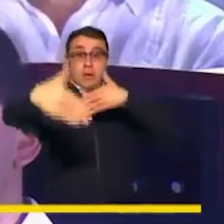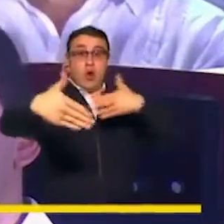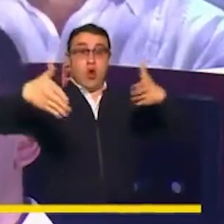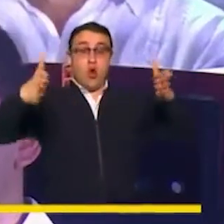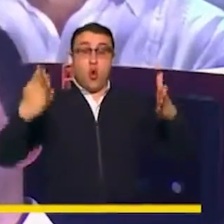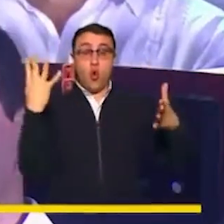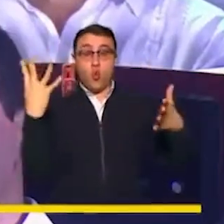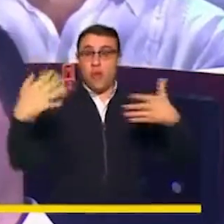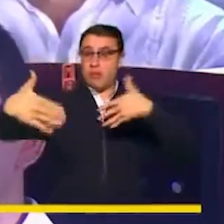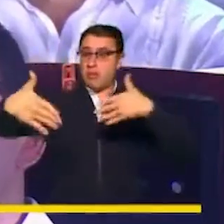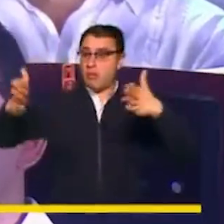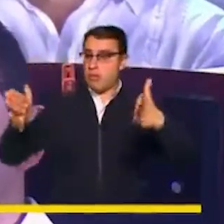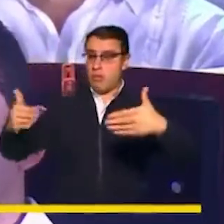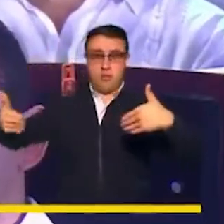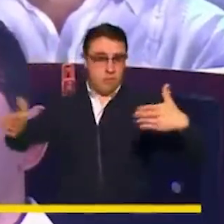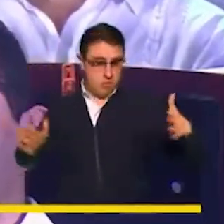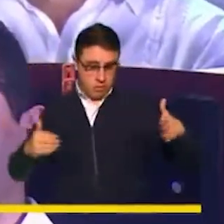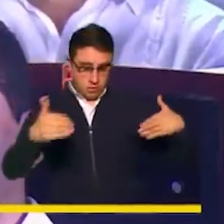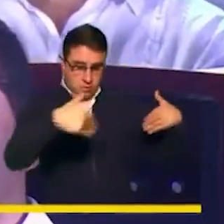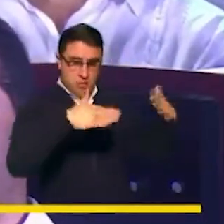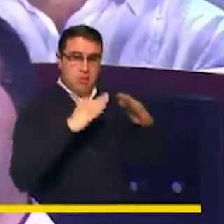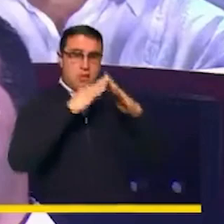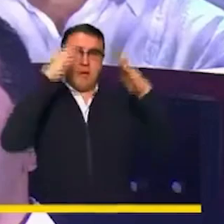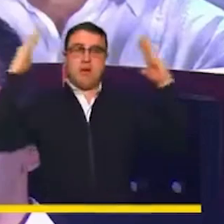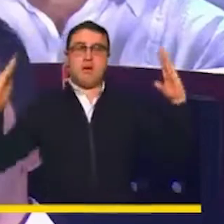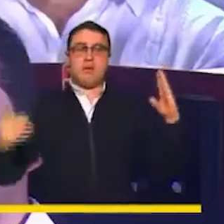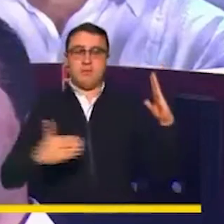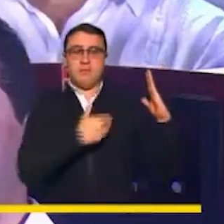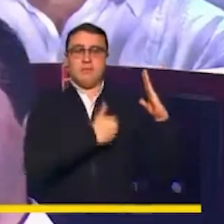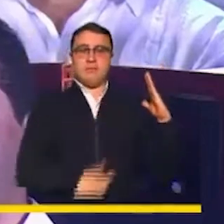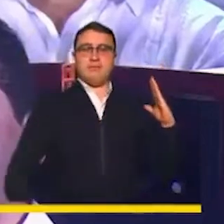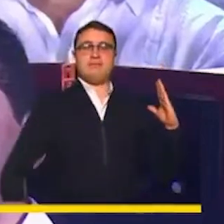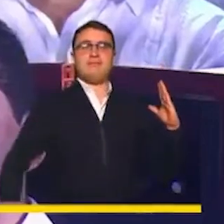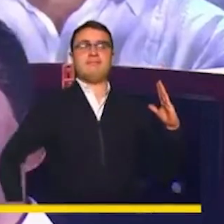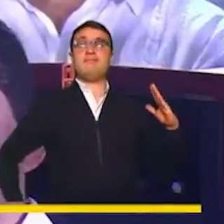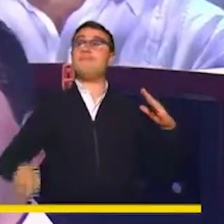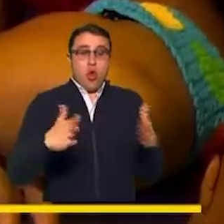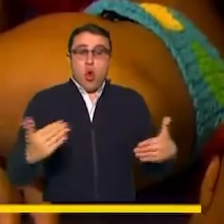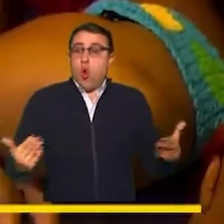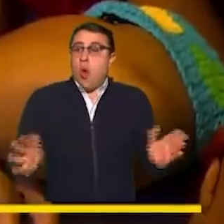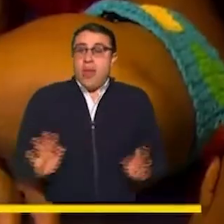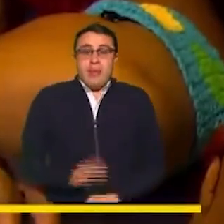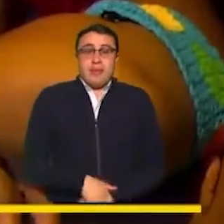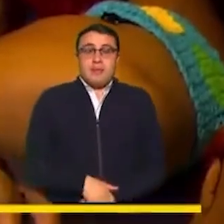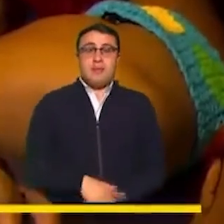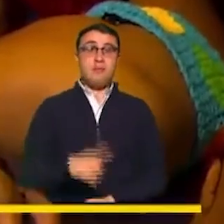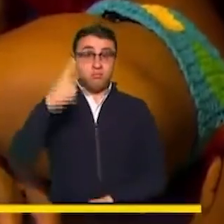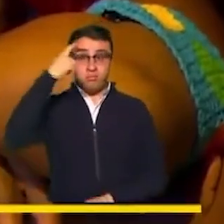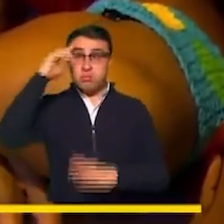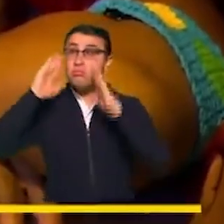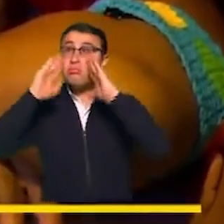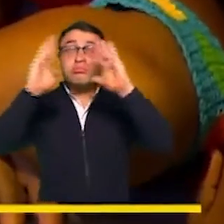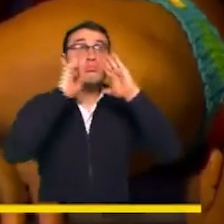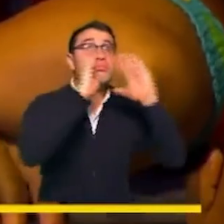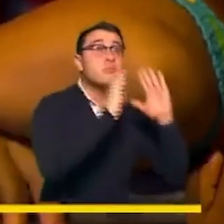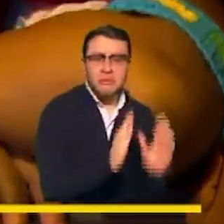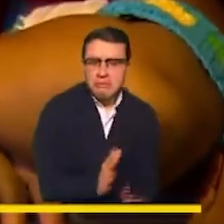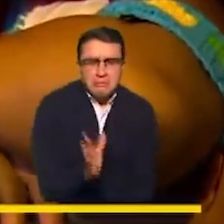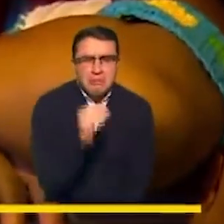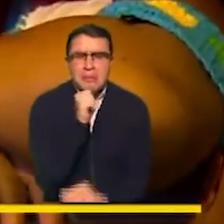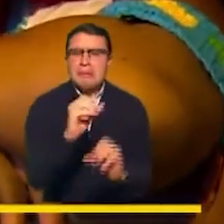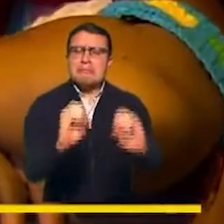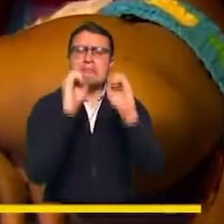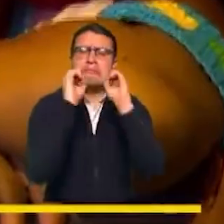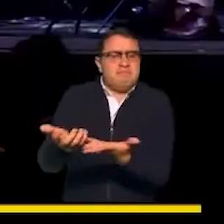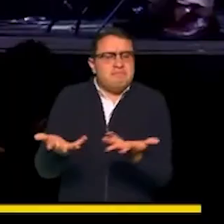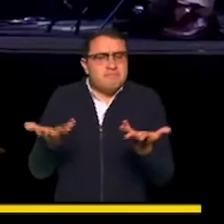que rodean o el Palacio de Nariño, de los grandes medios de comunicación. Nosotros hemos venido aquí para